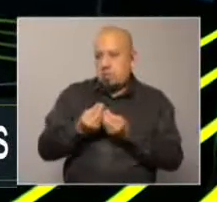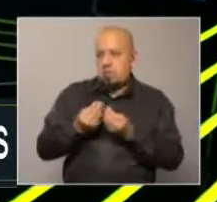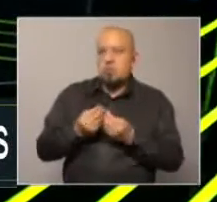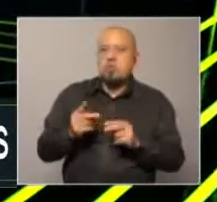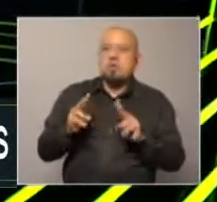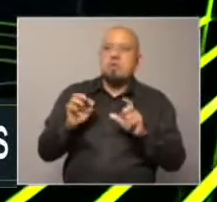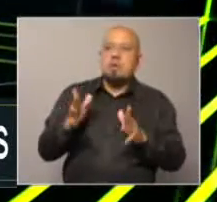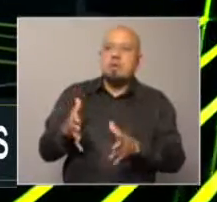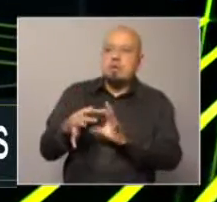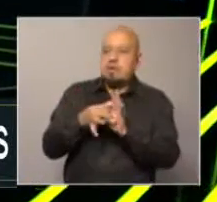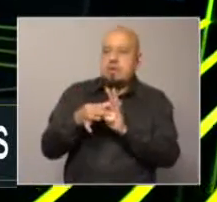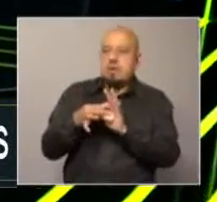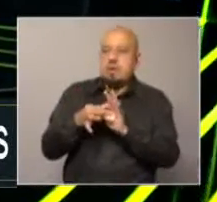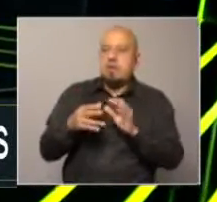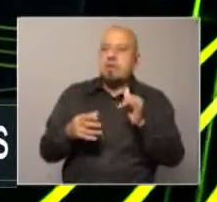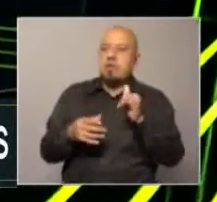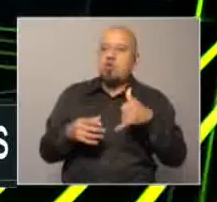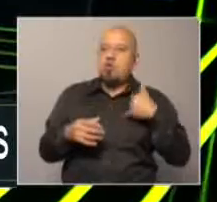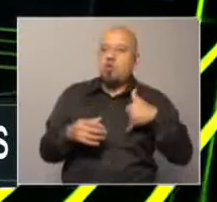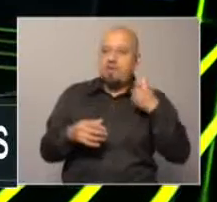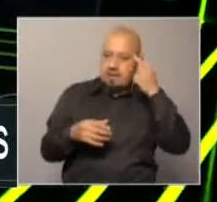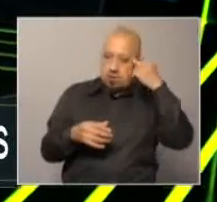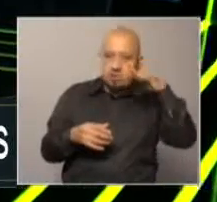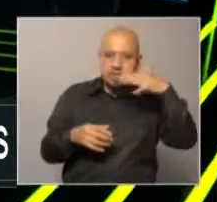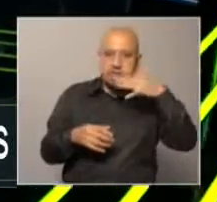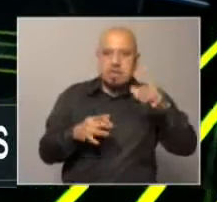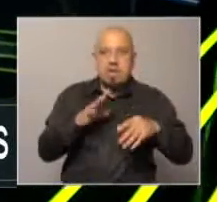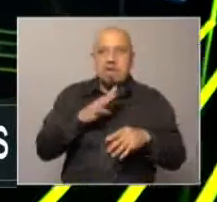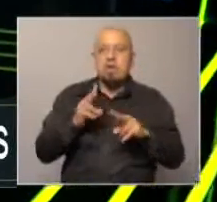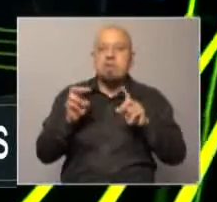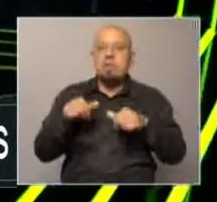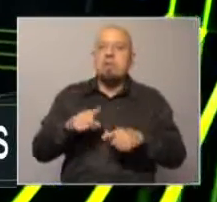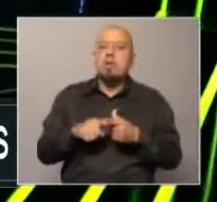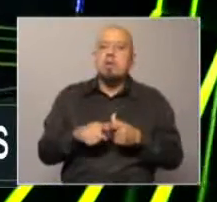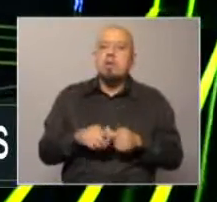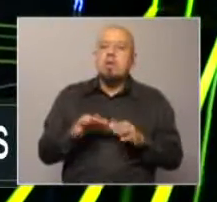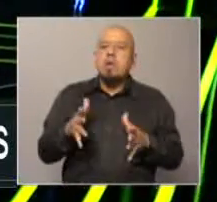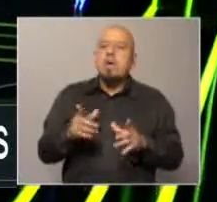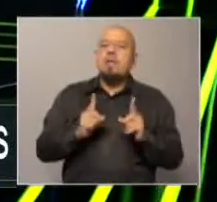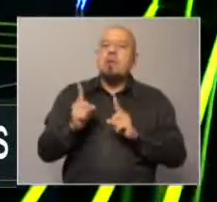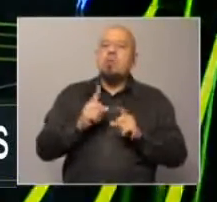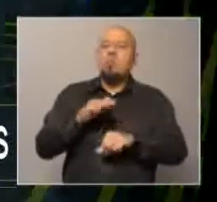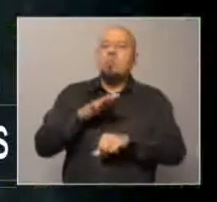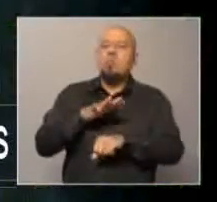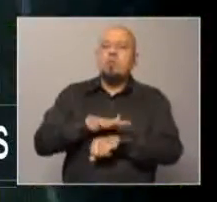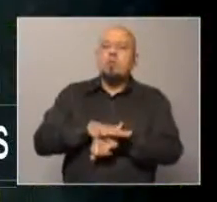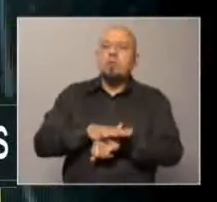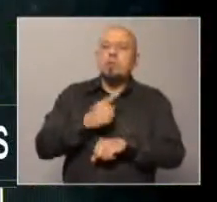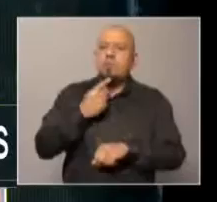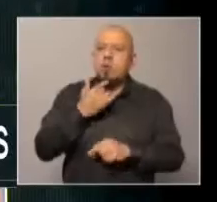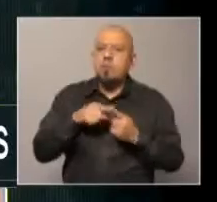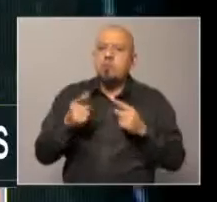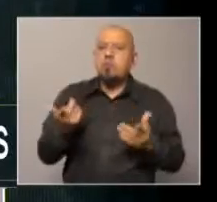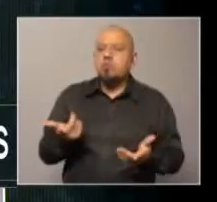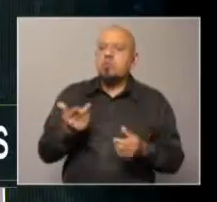la vinculación de los adolescentes con los delitos graves, lo explicamos al principio, es, uh-huh, muy baja. Creo que en algún momento, y por